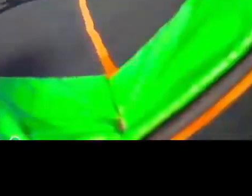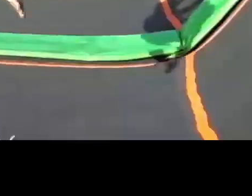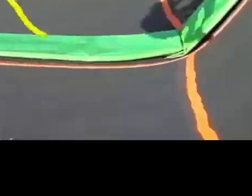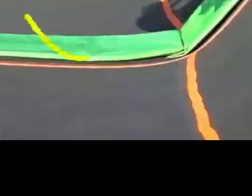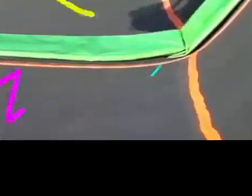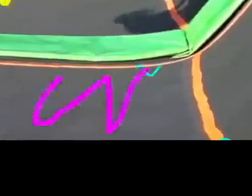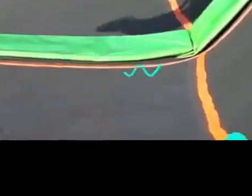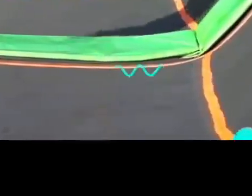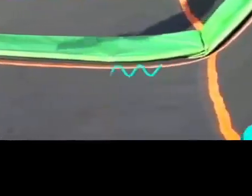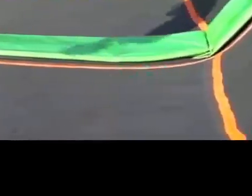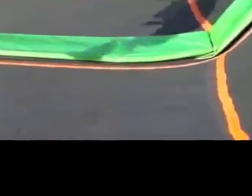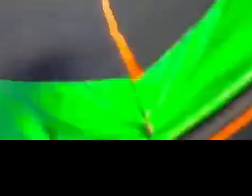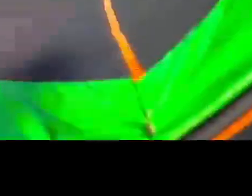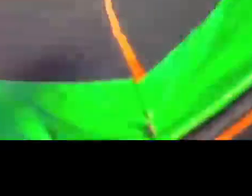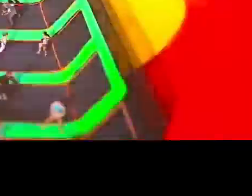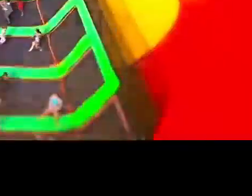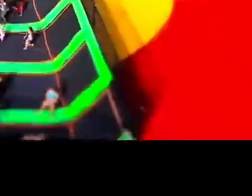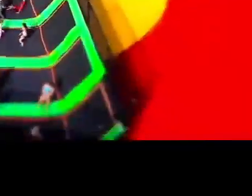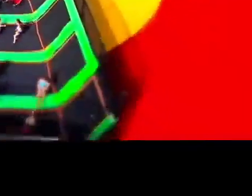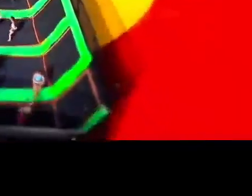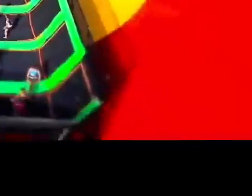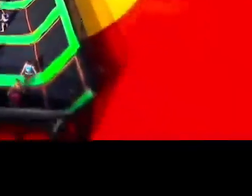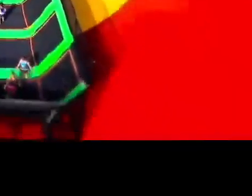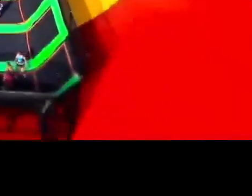Diversión extrema para vivir en familia.